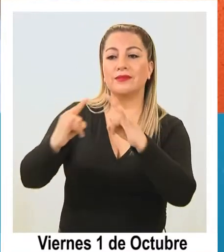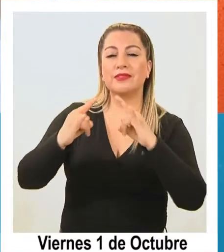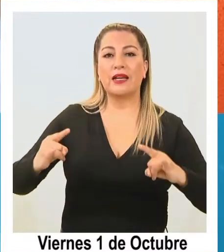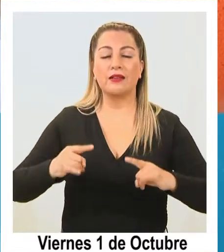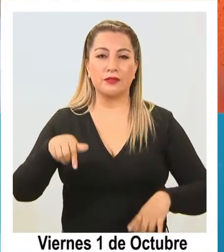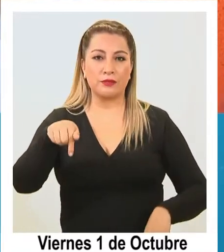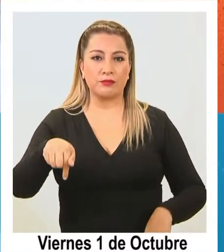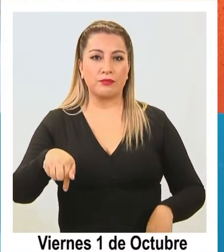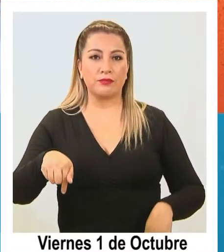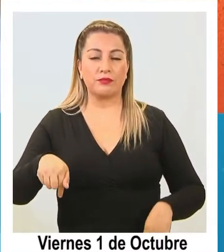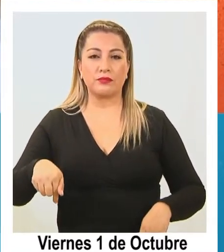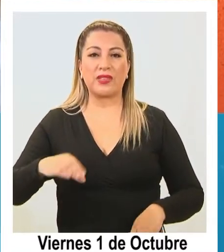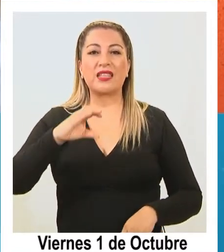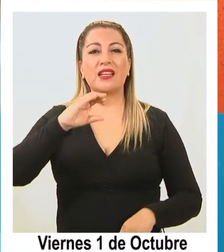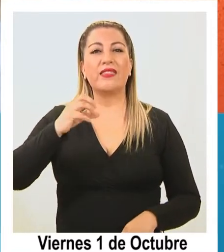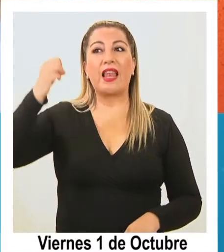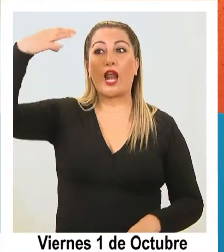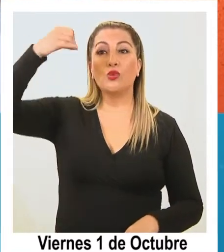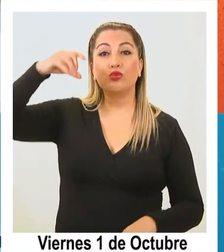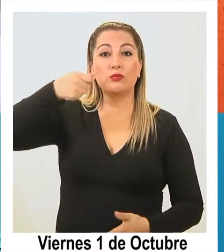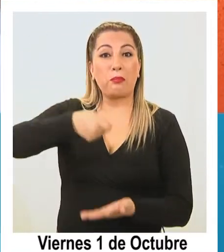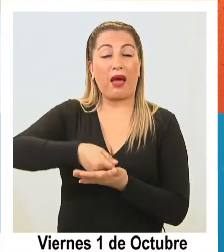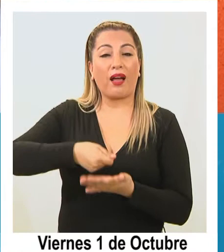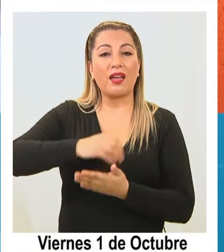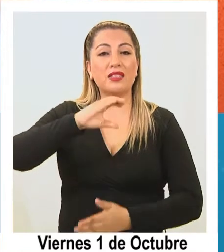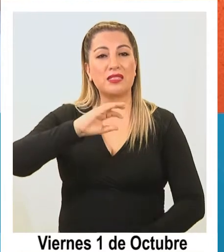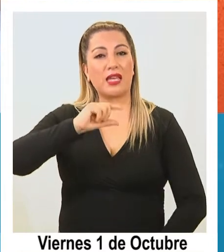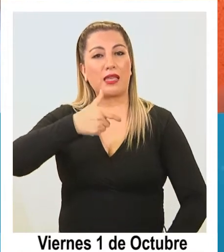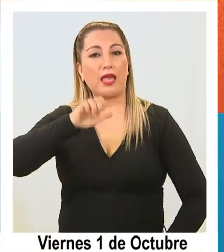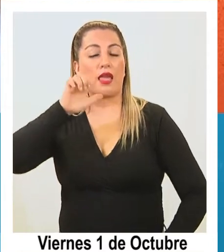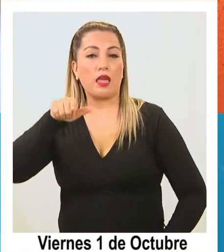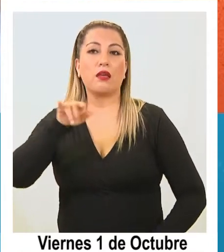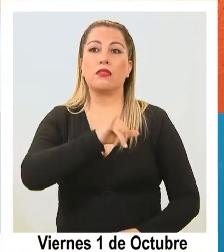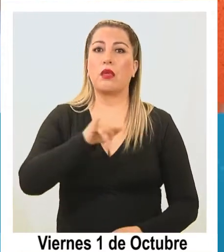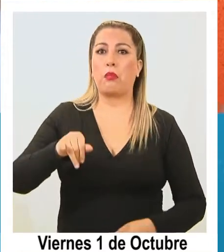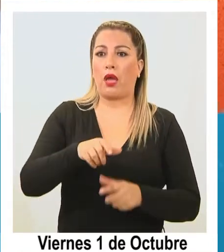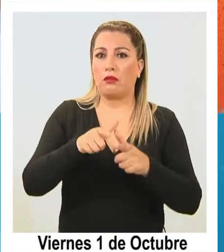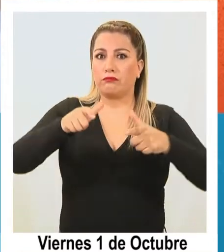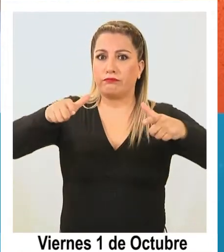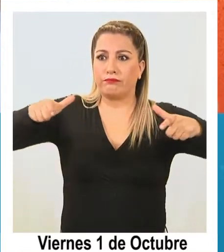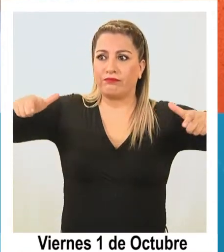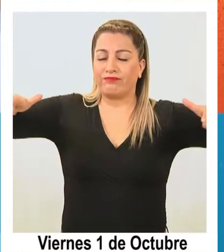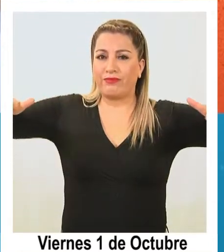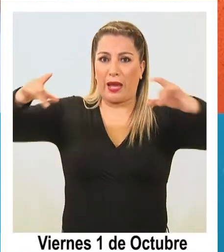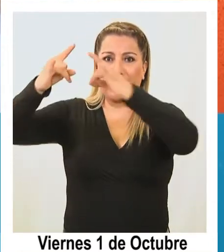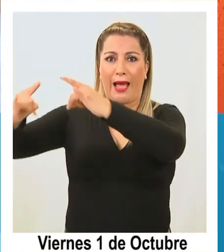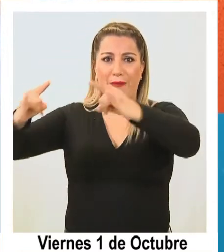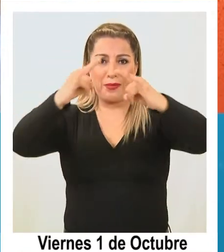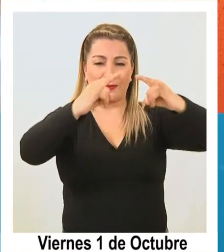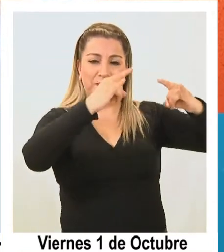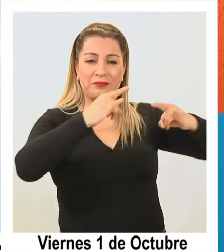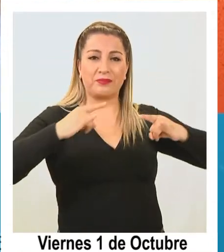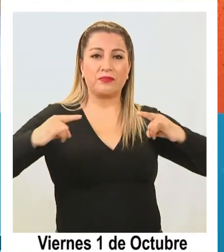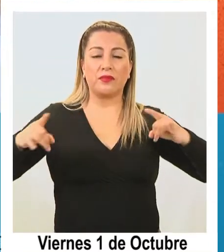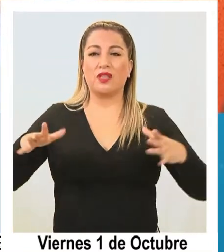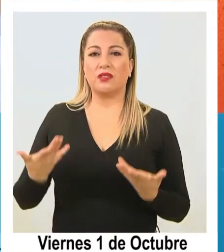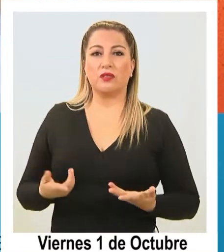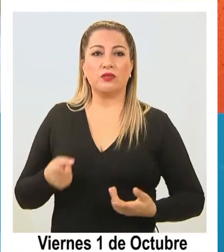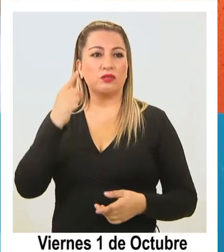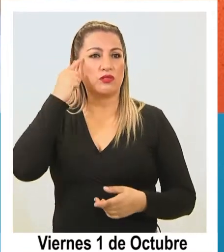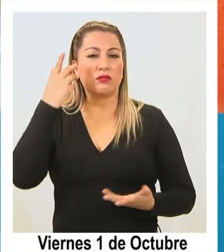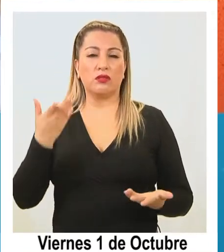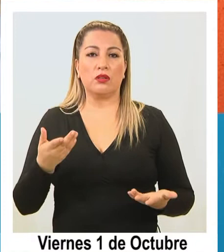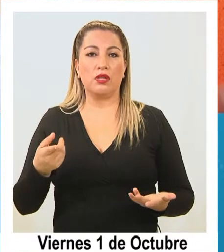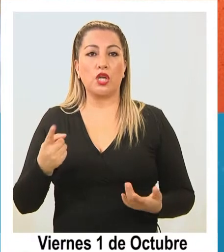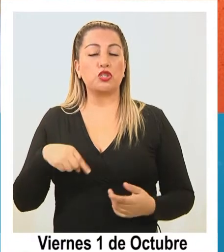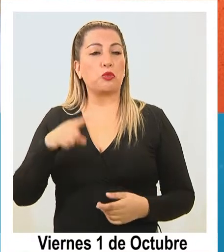de CGE, más cercano a Hoy por la B, pero claro, después eso se extendió, entonces, la sensación que queda es que se dejó en el